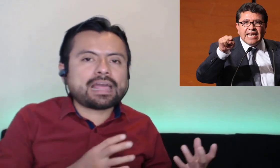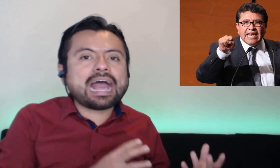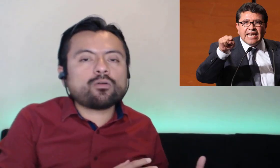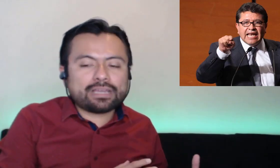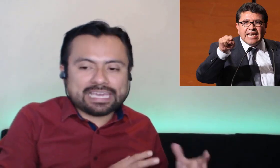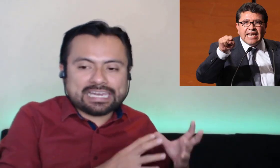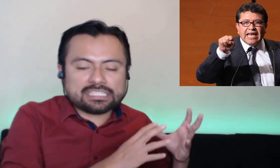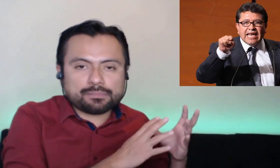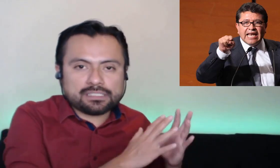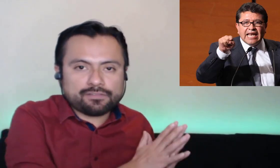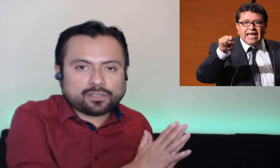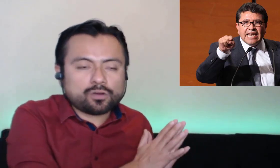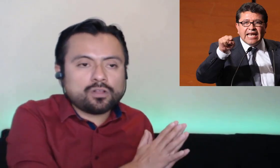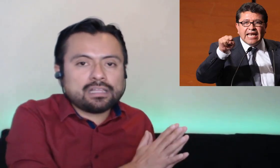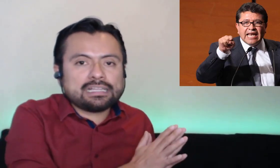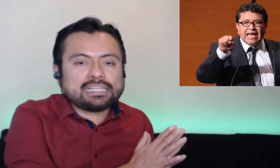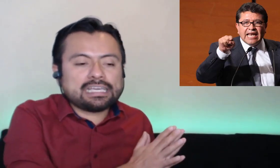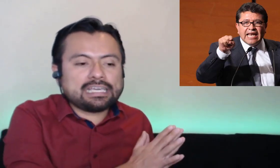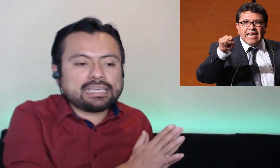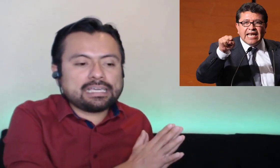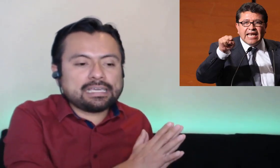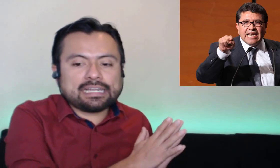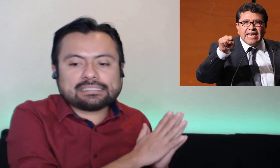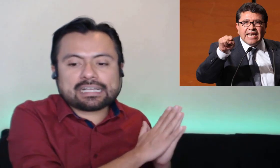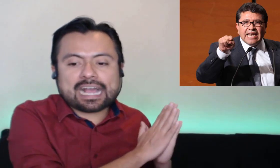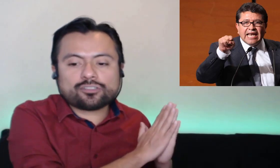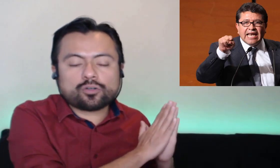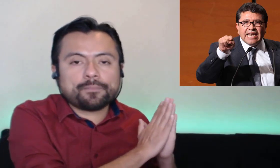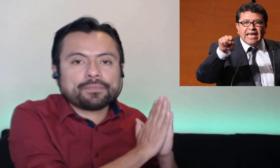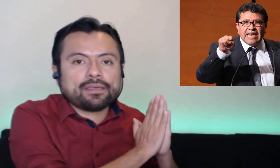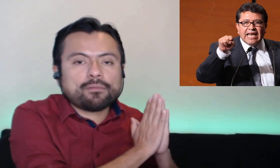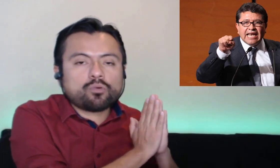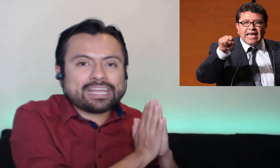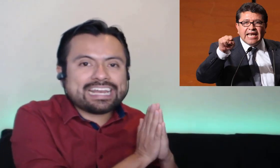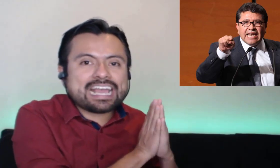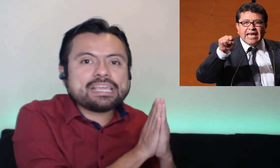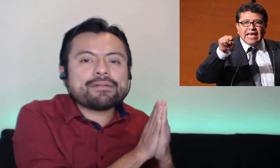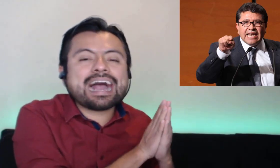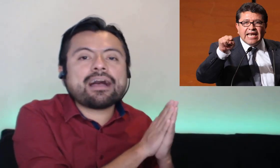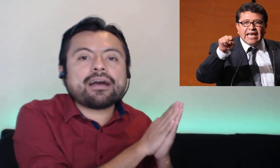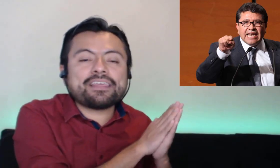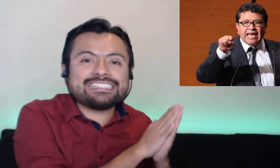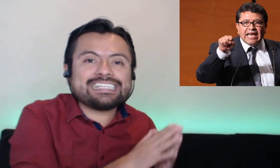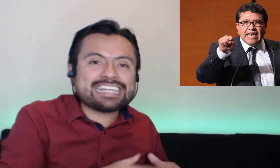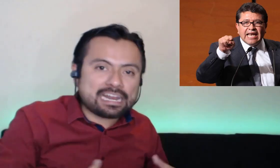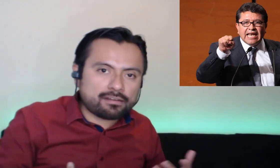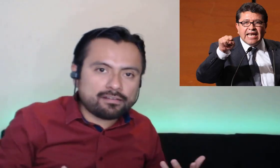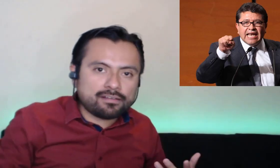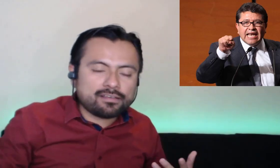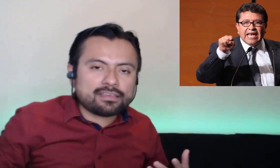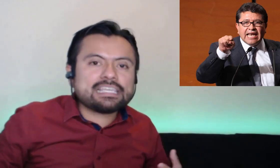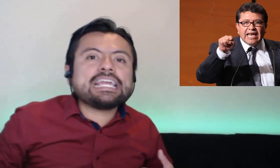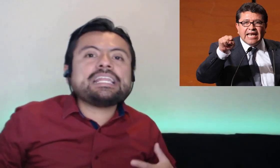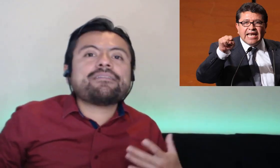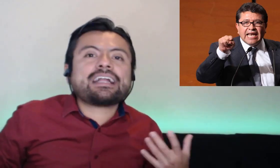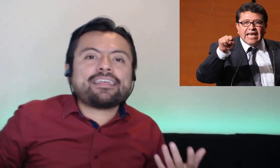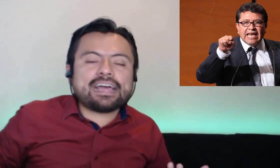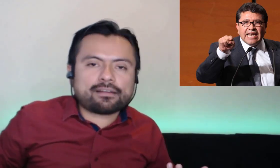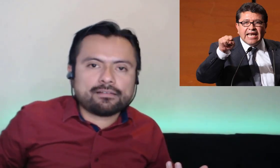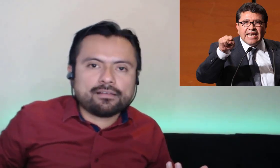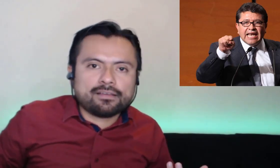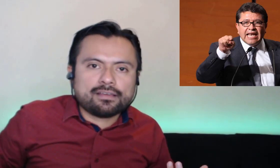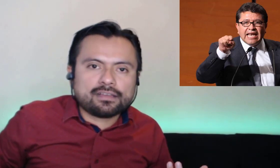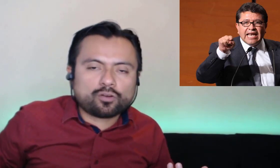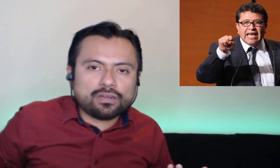aunque en específico en este caso morena iba a designar quien iba a